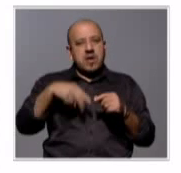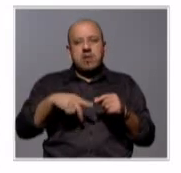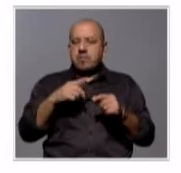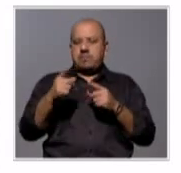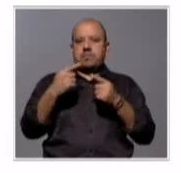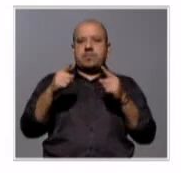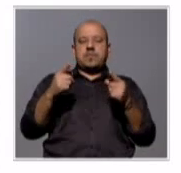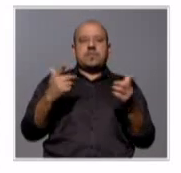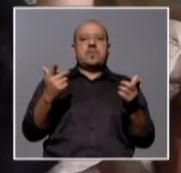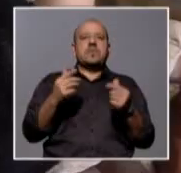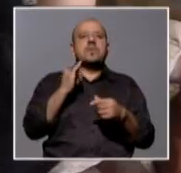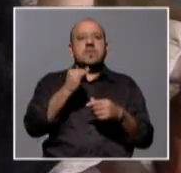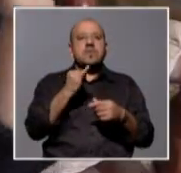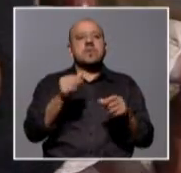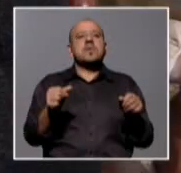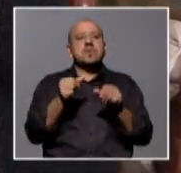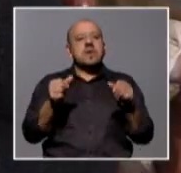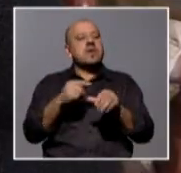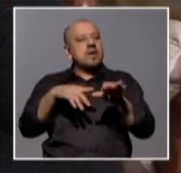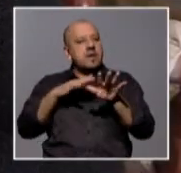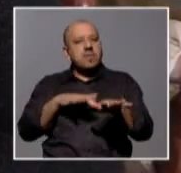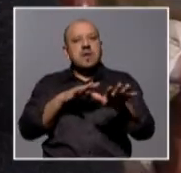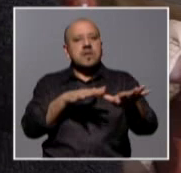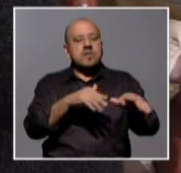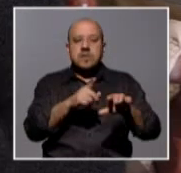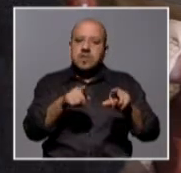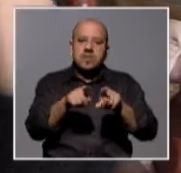sentimientos encontrados de, bueno, sí, que se haga la marcha igual,